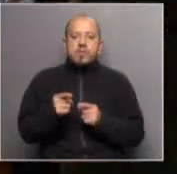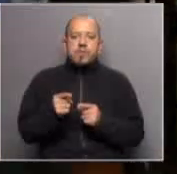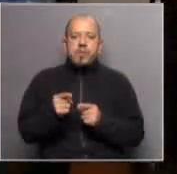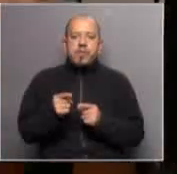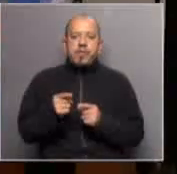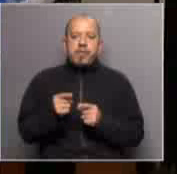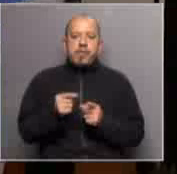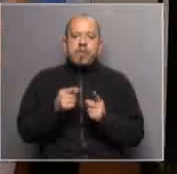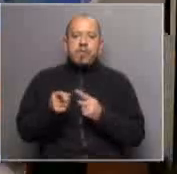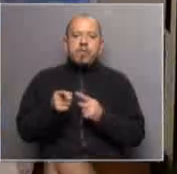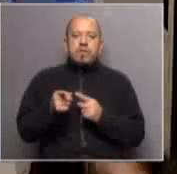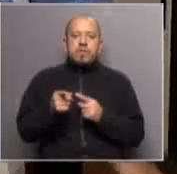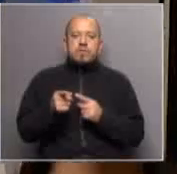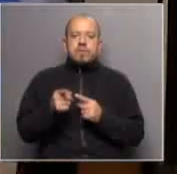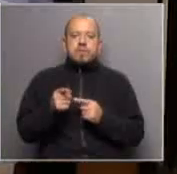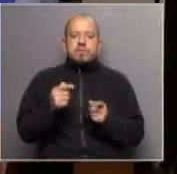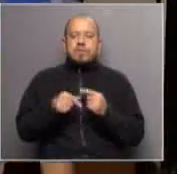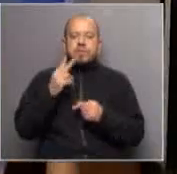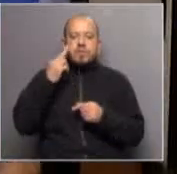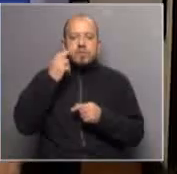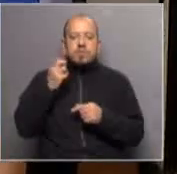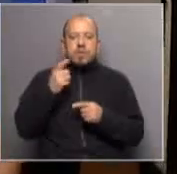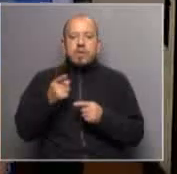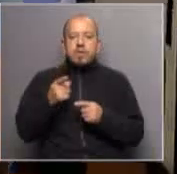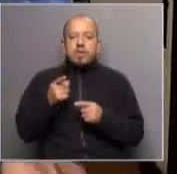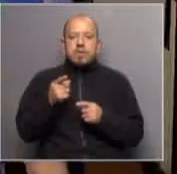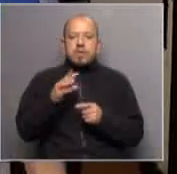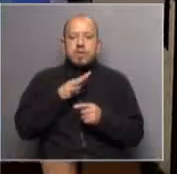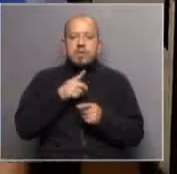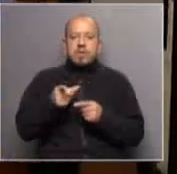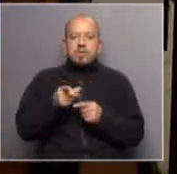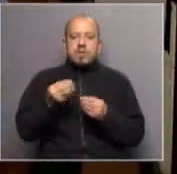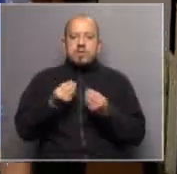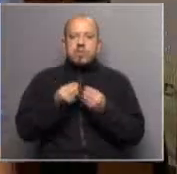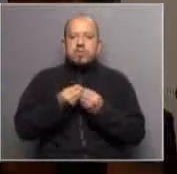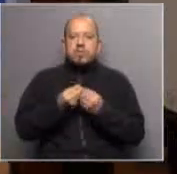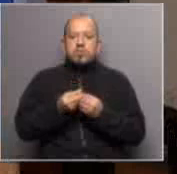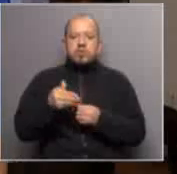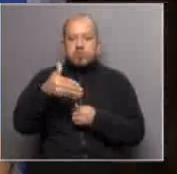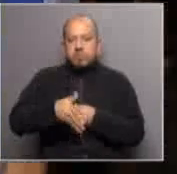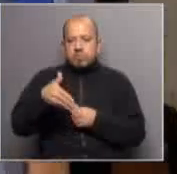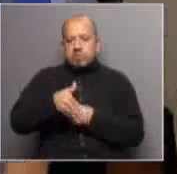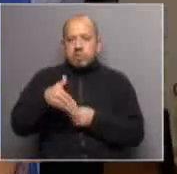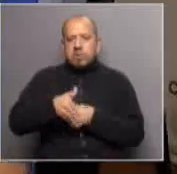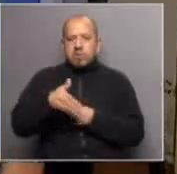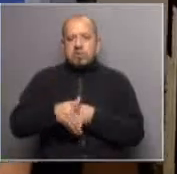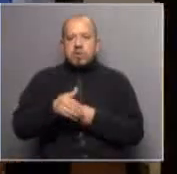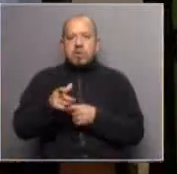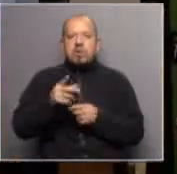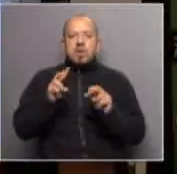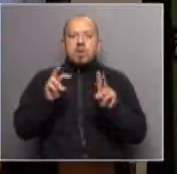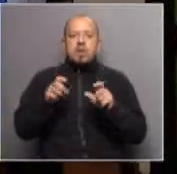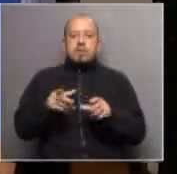y bueno, nos fuimos transformando también en un bar que alberga muchos militantes y muchas militantes de determinadas